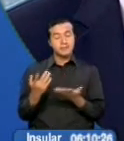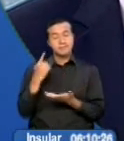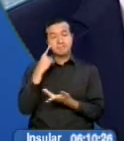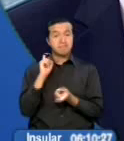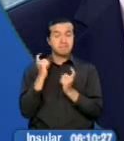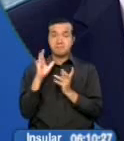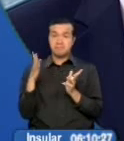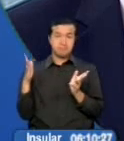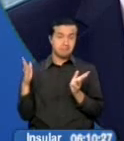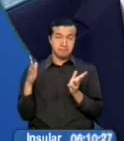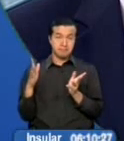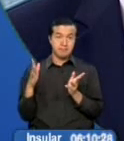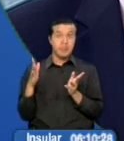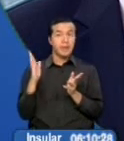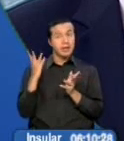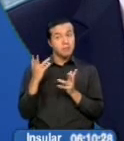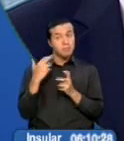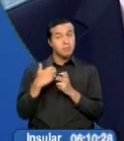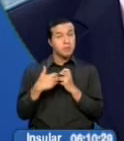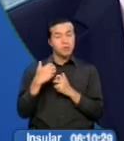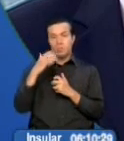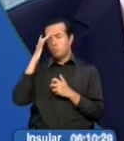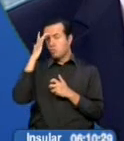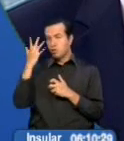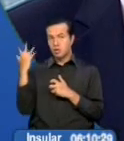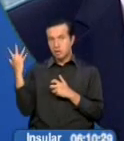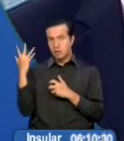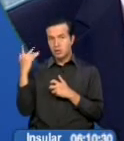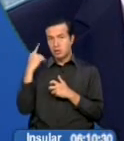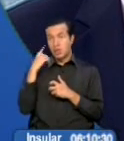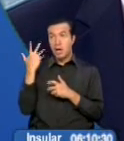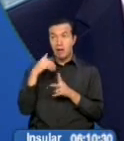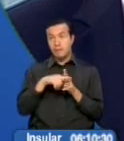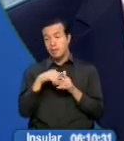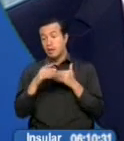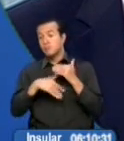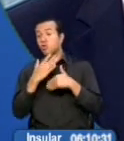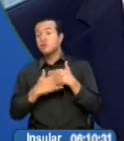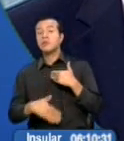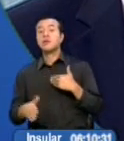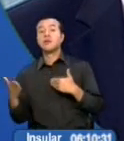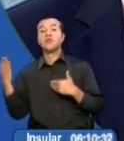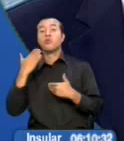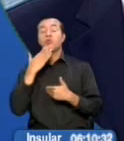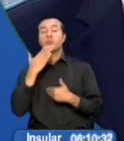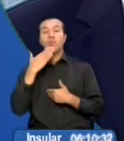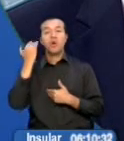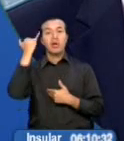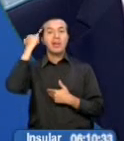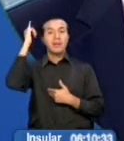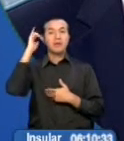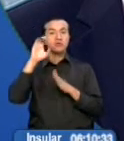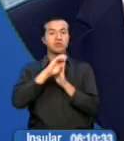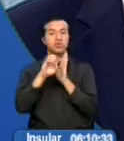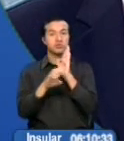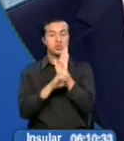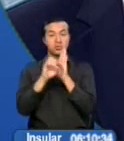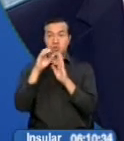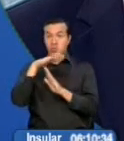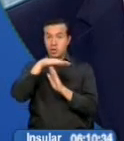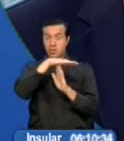y este es el problema, a que la implementación de las iniciativas constitucionales para la